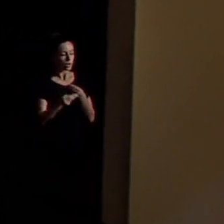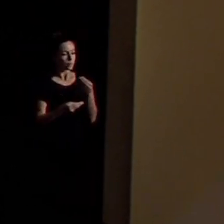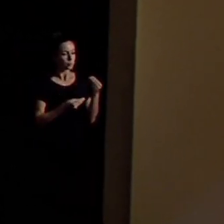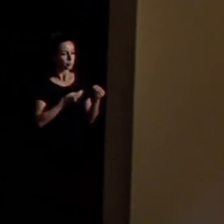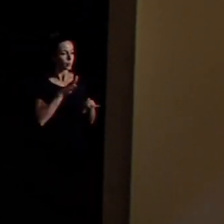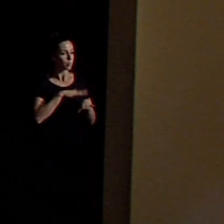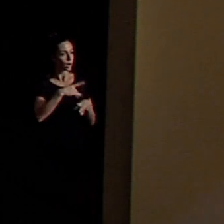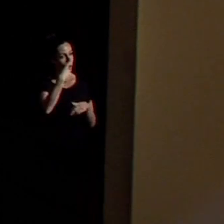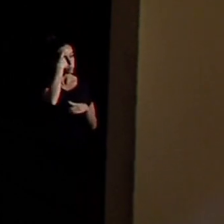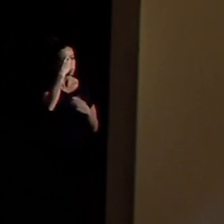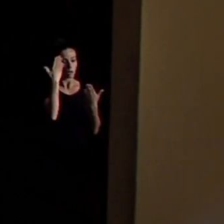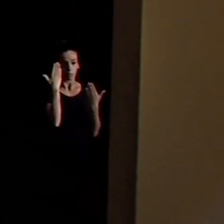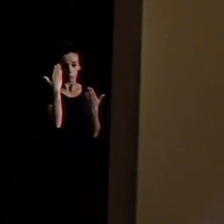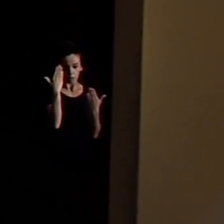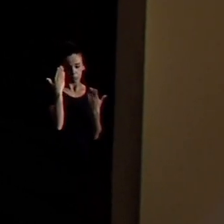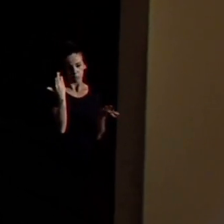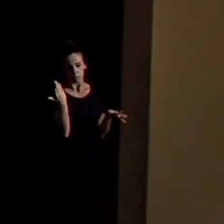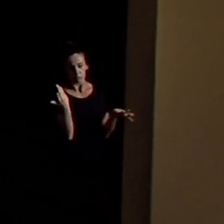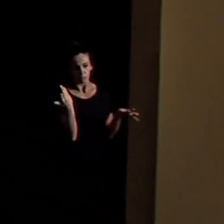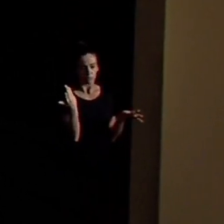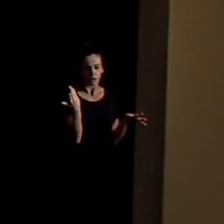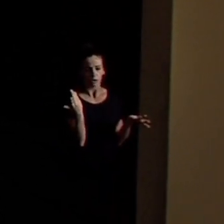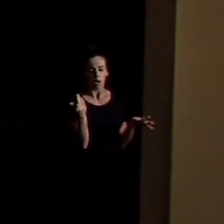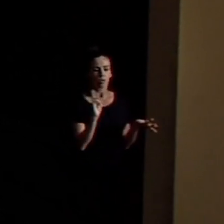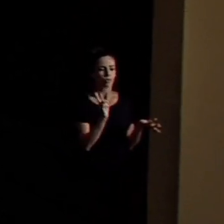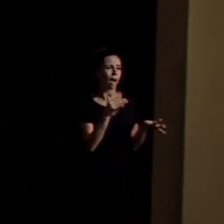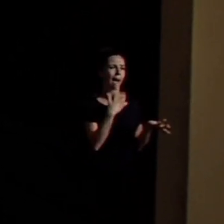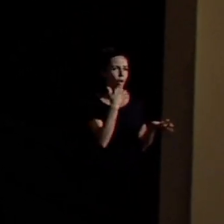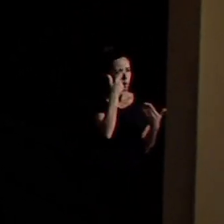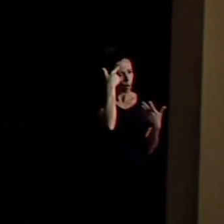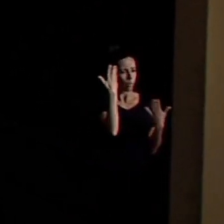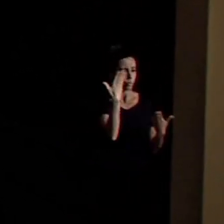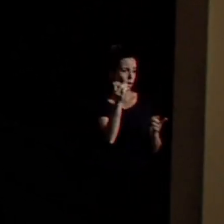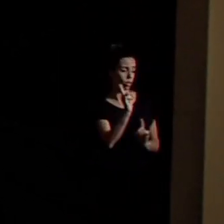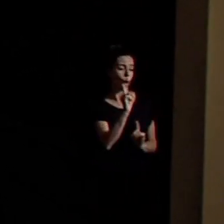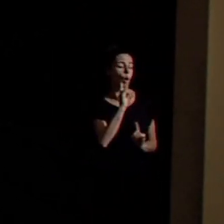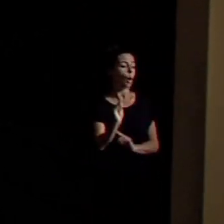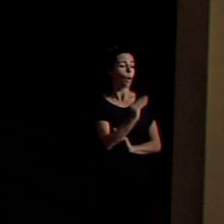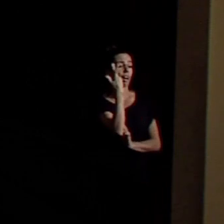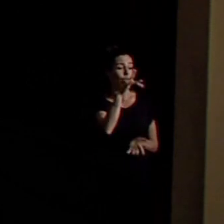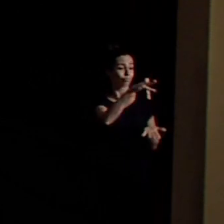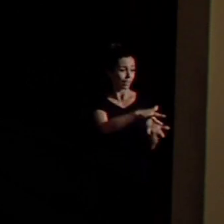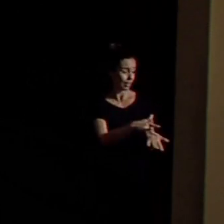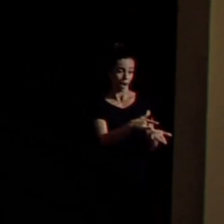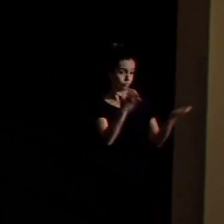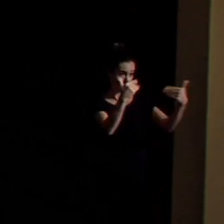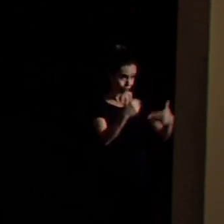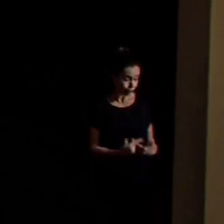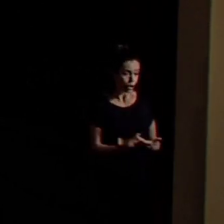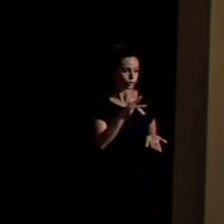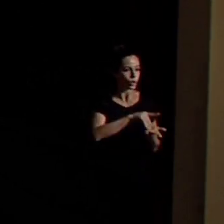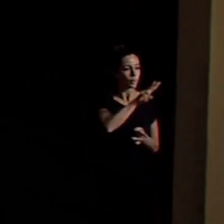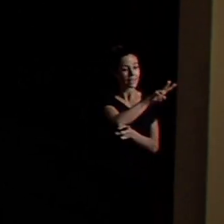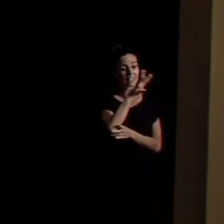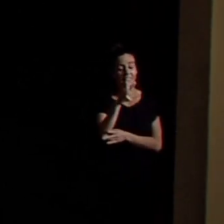en conmemoración del… Bueno, no tenemos nada que conmemorar, ¿no? Ojalá ese día no existiera. El día 23